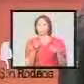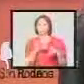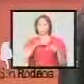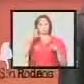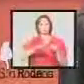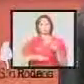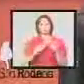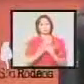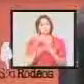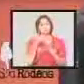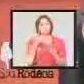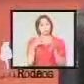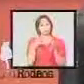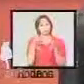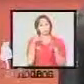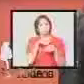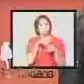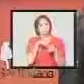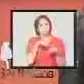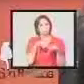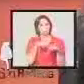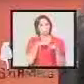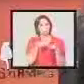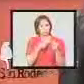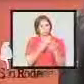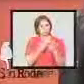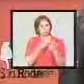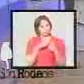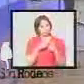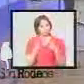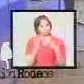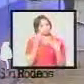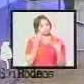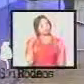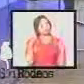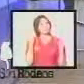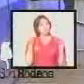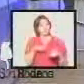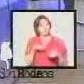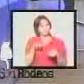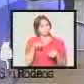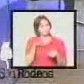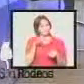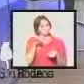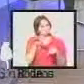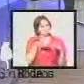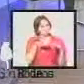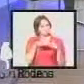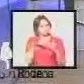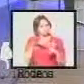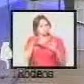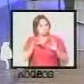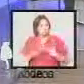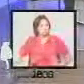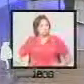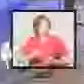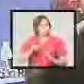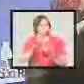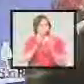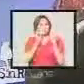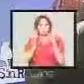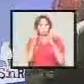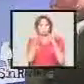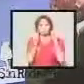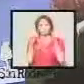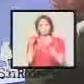financiero y que quieren poner una actividad productiva. Entonces, cabe la posibilidad que usted que está en el hogar en esta noche y está escuchando, si en